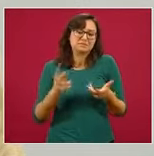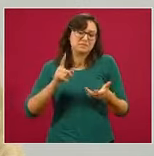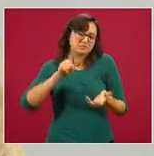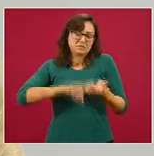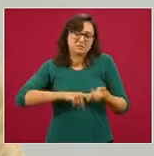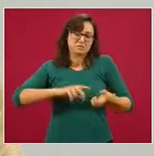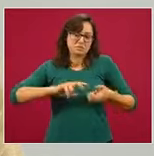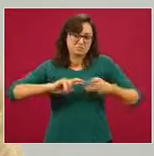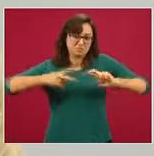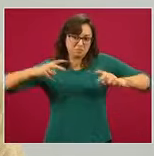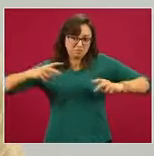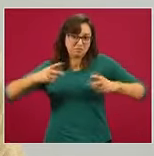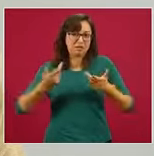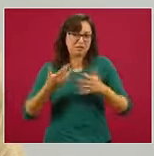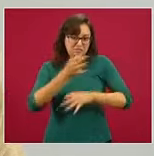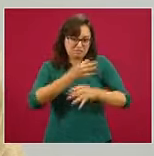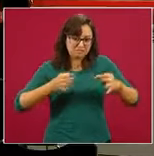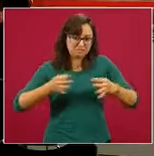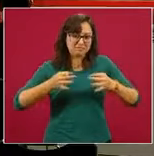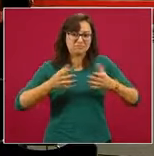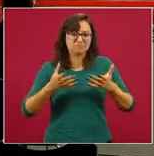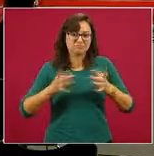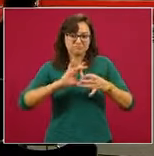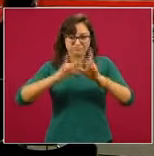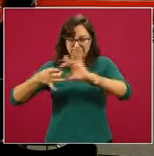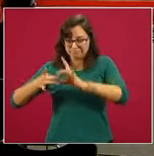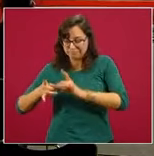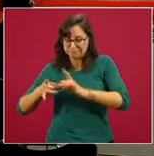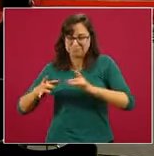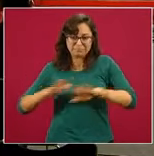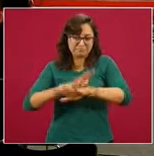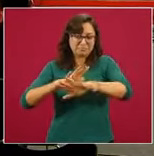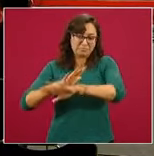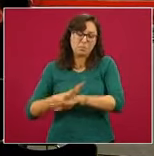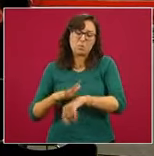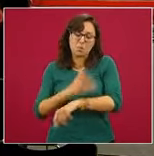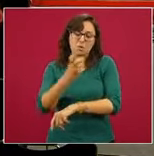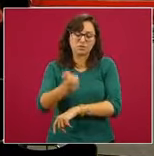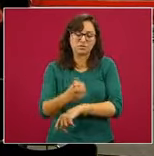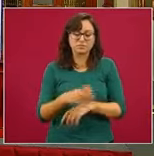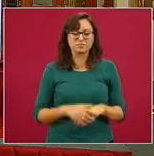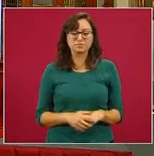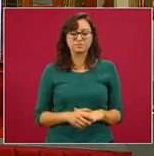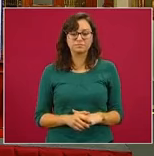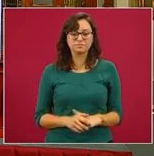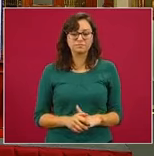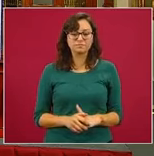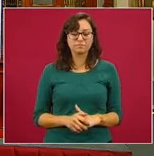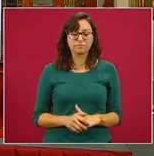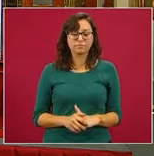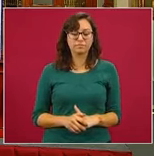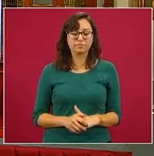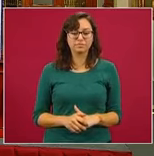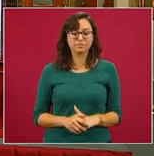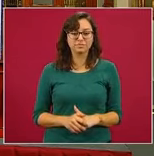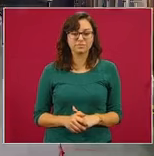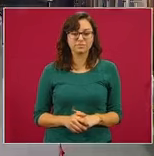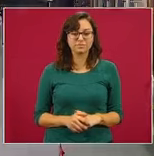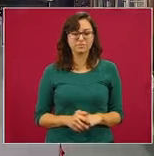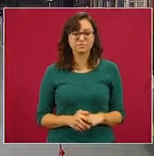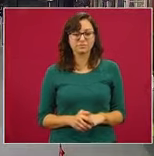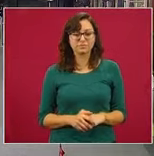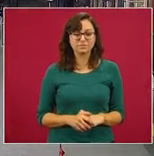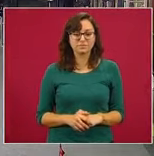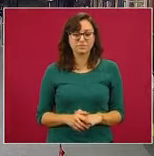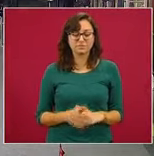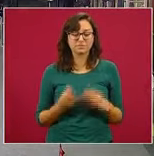nucleotídica. Justa esa es la razón de ser de la presencia de estos grupos. Muchas